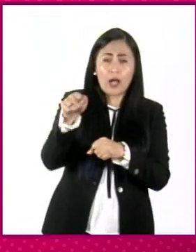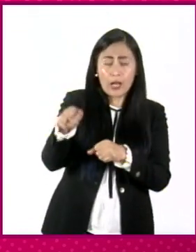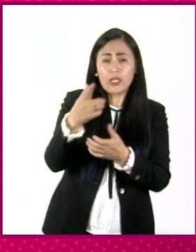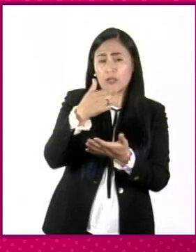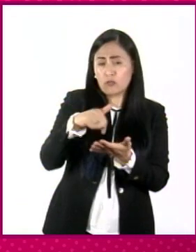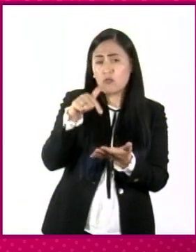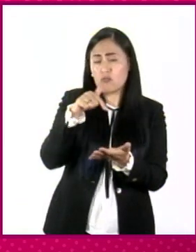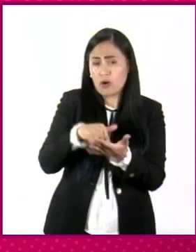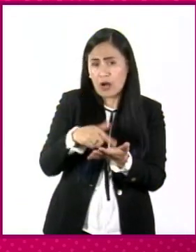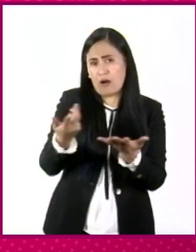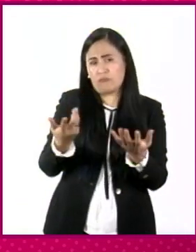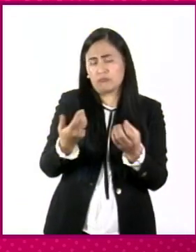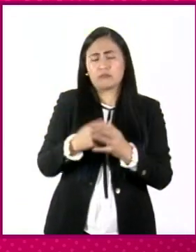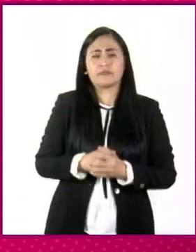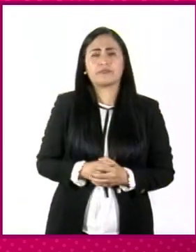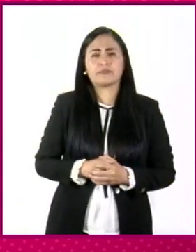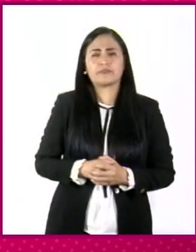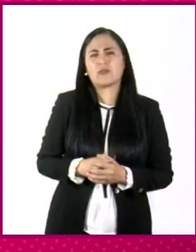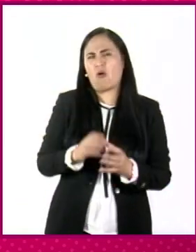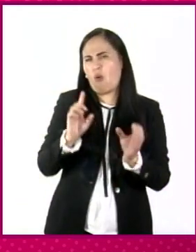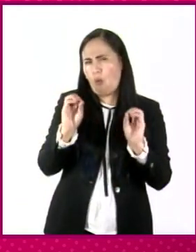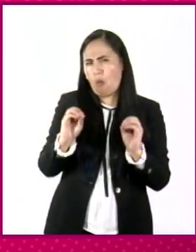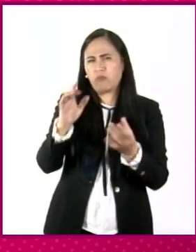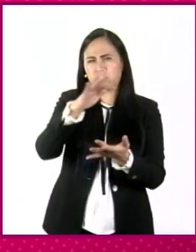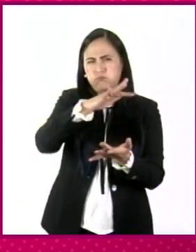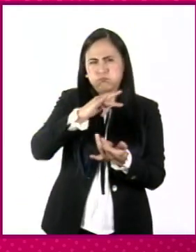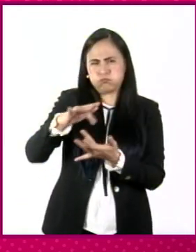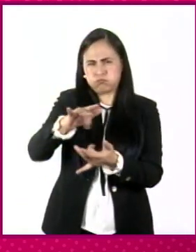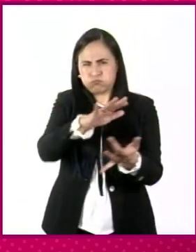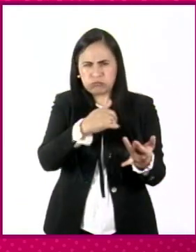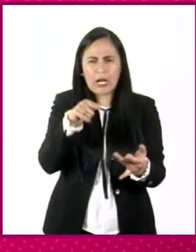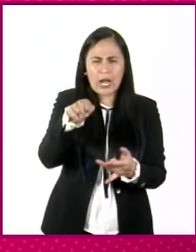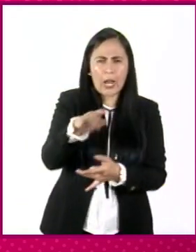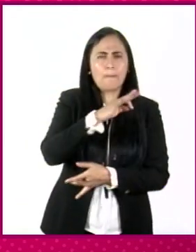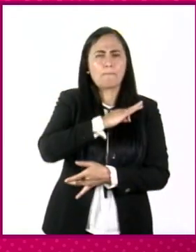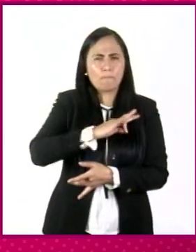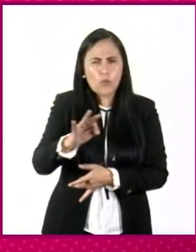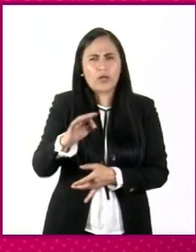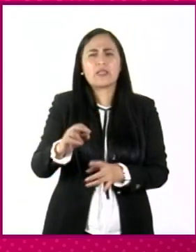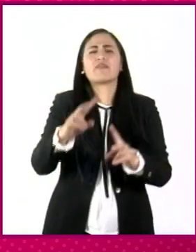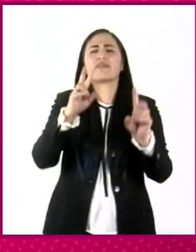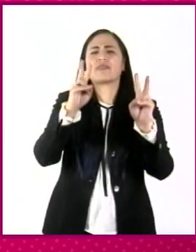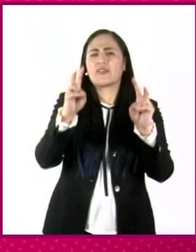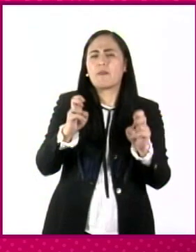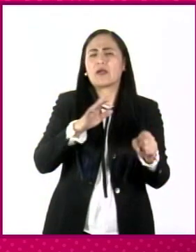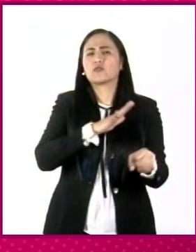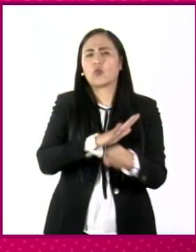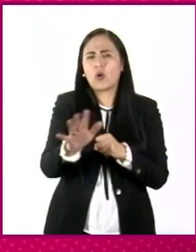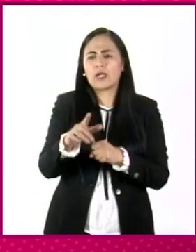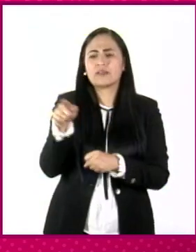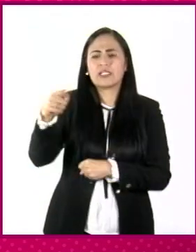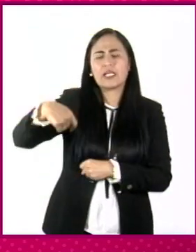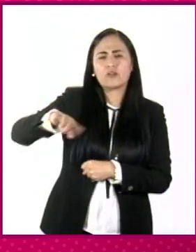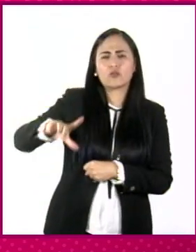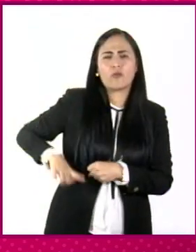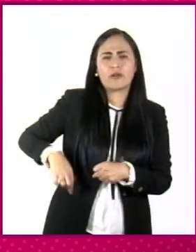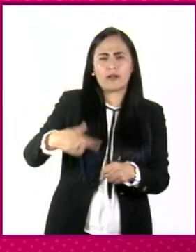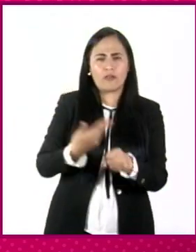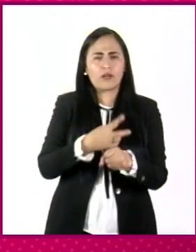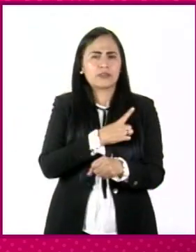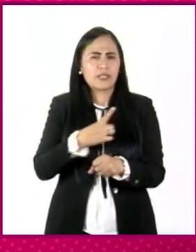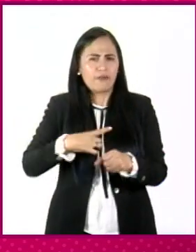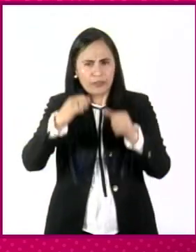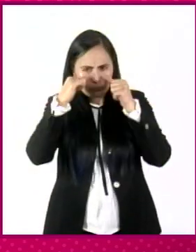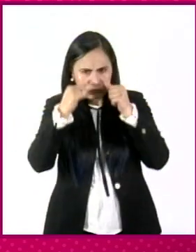alguna forma podemos incidir también y decidir sobre cuáles son los temas que los gobernantes van a atender, cuáles son